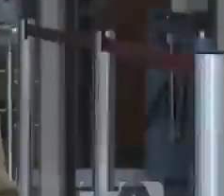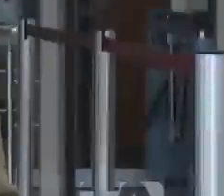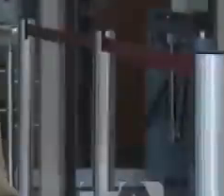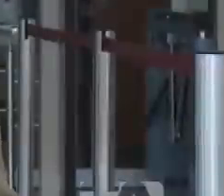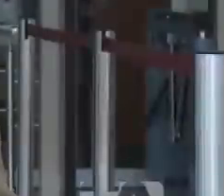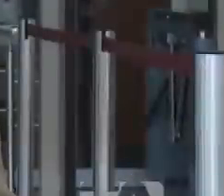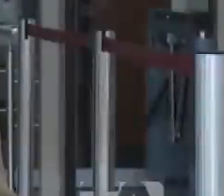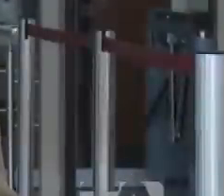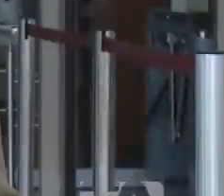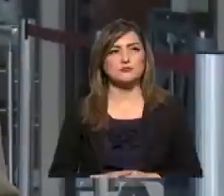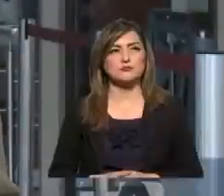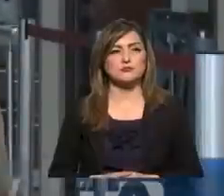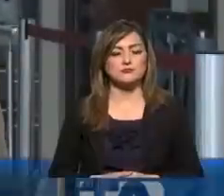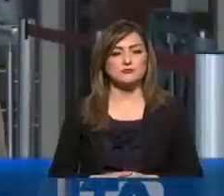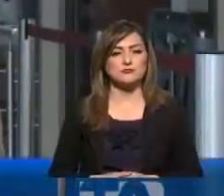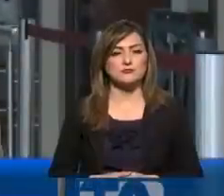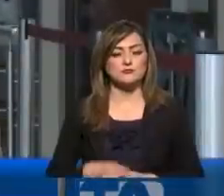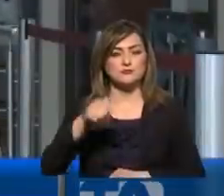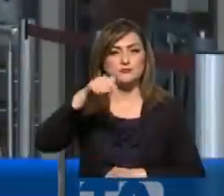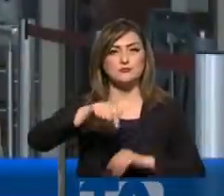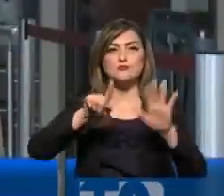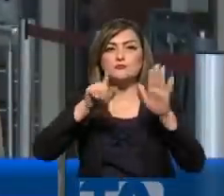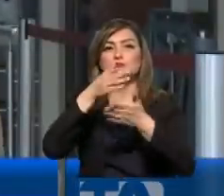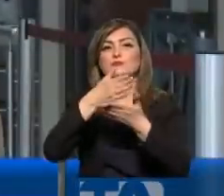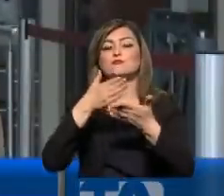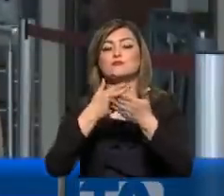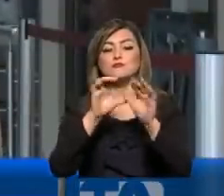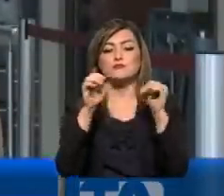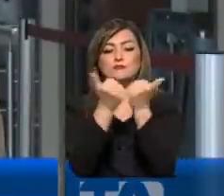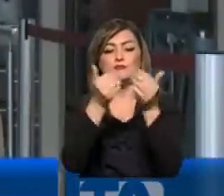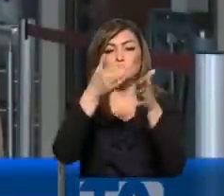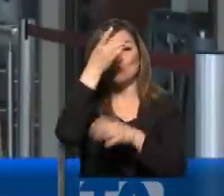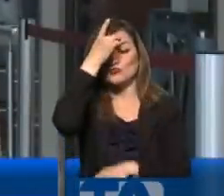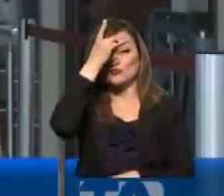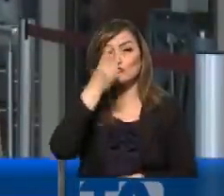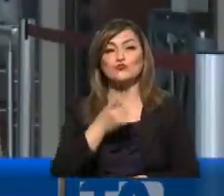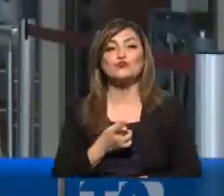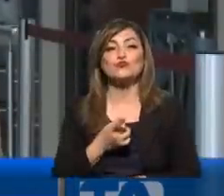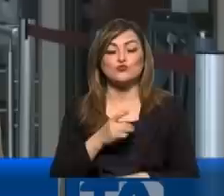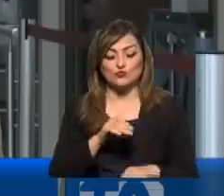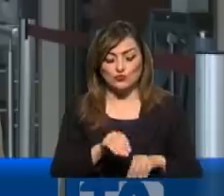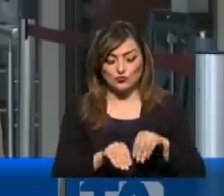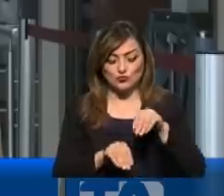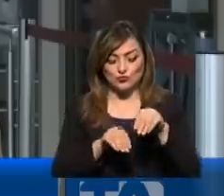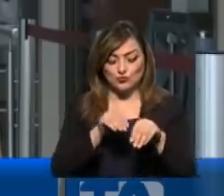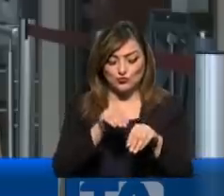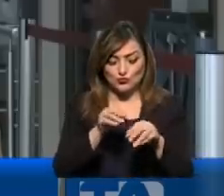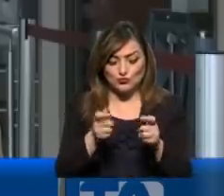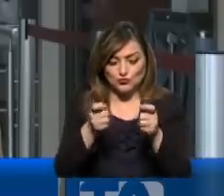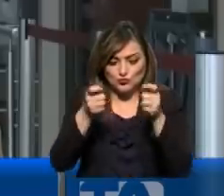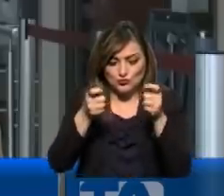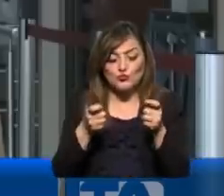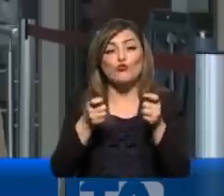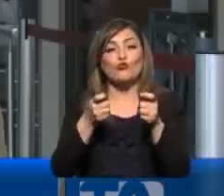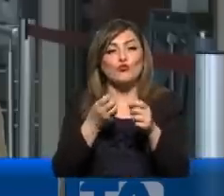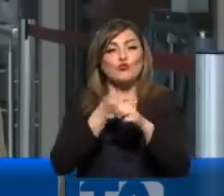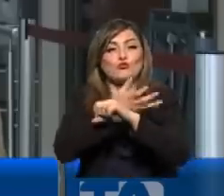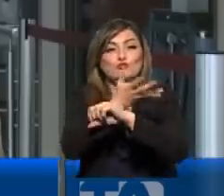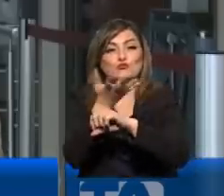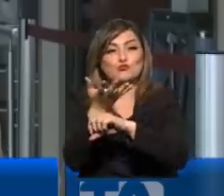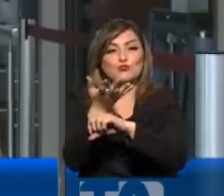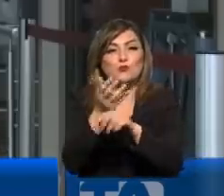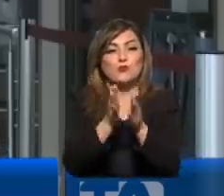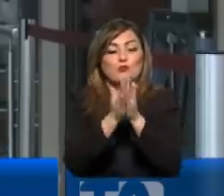Hoy a las 18:30 los asambleístas deberán tomar una decisión respecto del informe que recomienda el archivo de